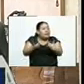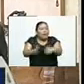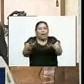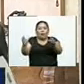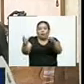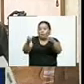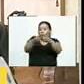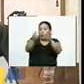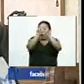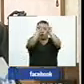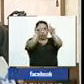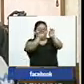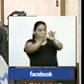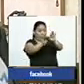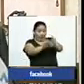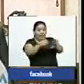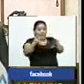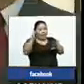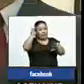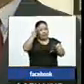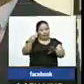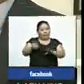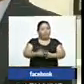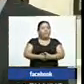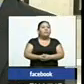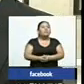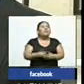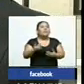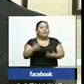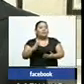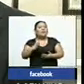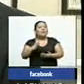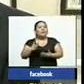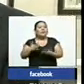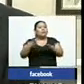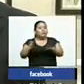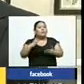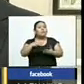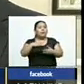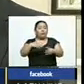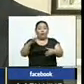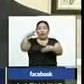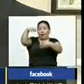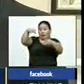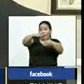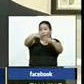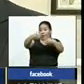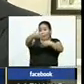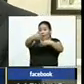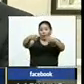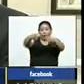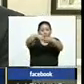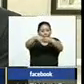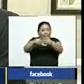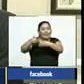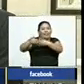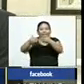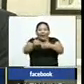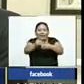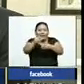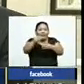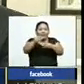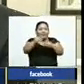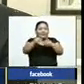digitales, nacido digitales en el caso de los centennials. Que existe mucho conflicto interno, ya que cada una de las generaciones tienen